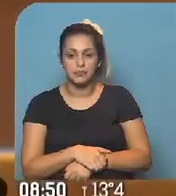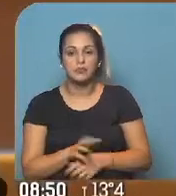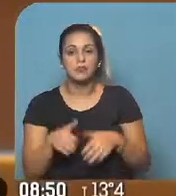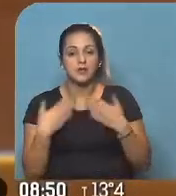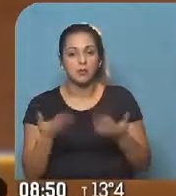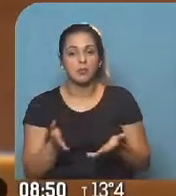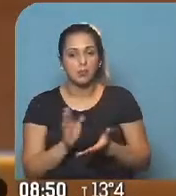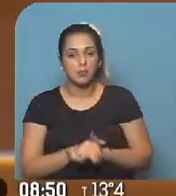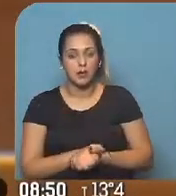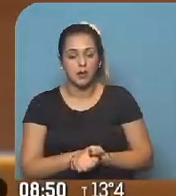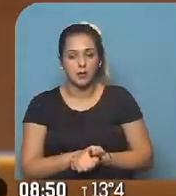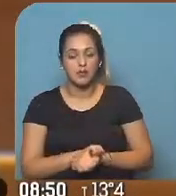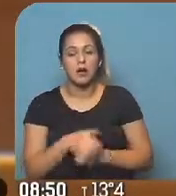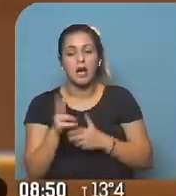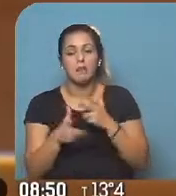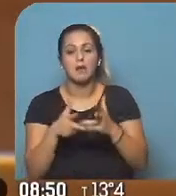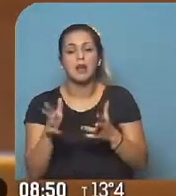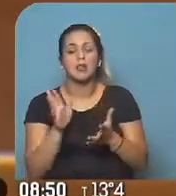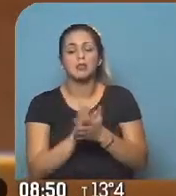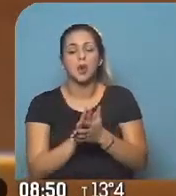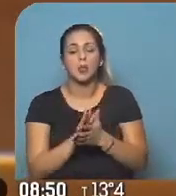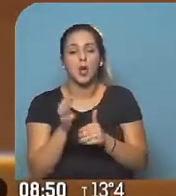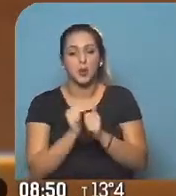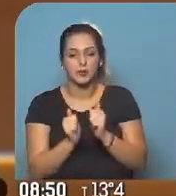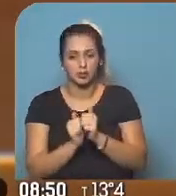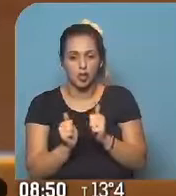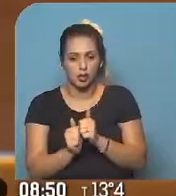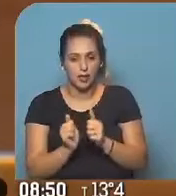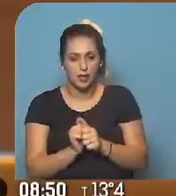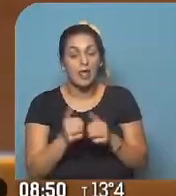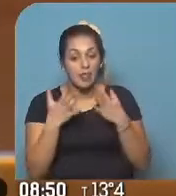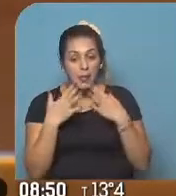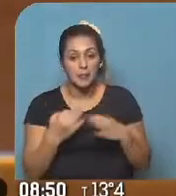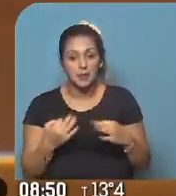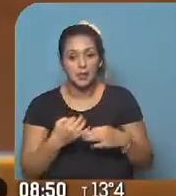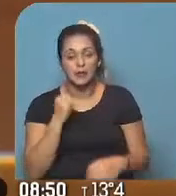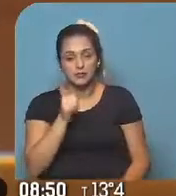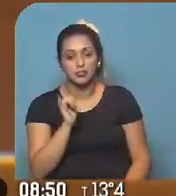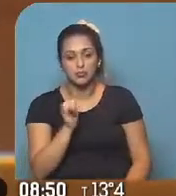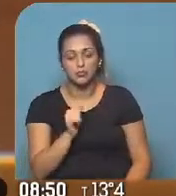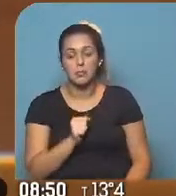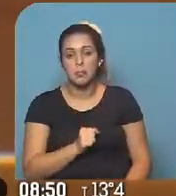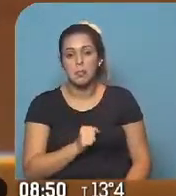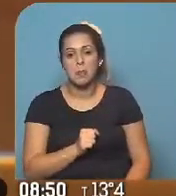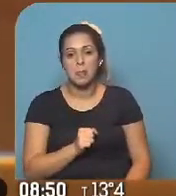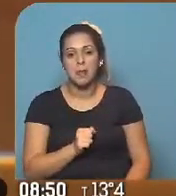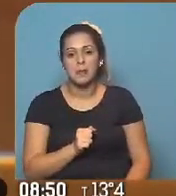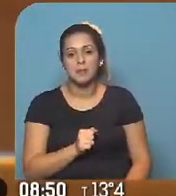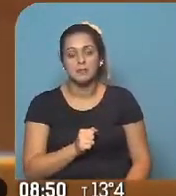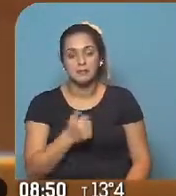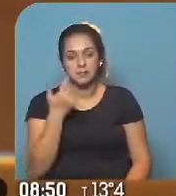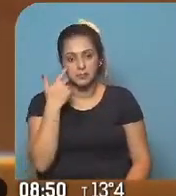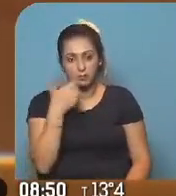Bien. Vamos a hablar de una historia real, porque esto pasó. Es una novela que